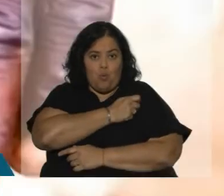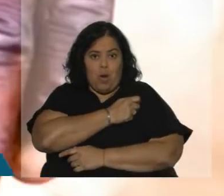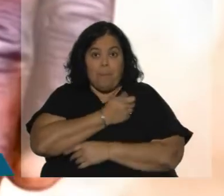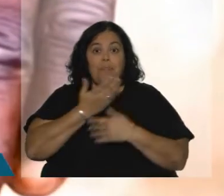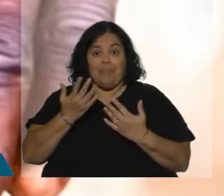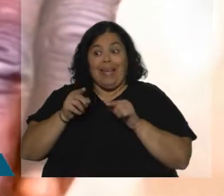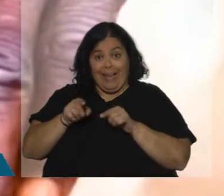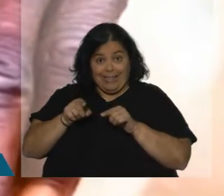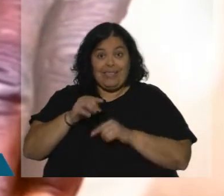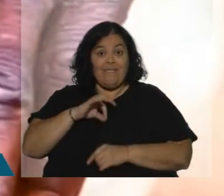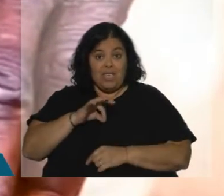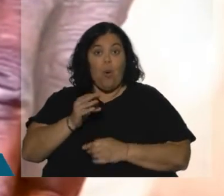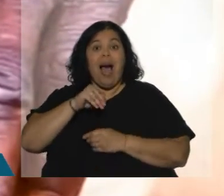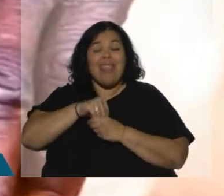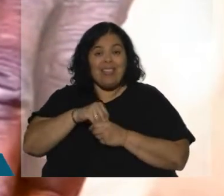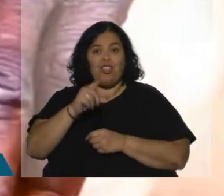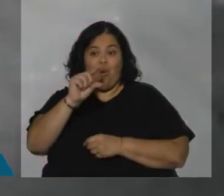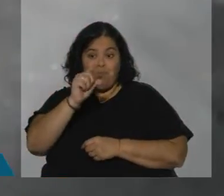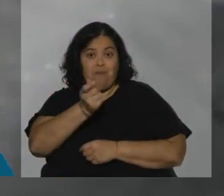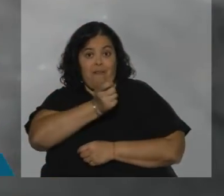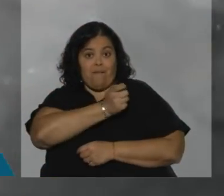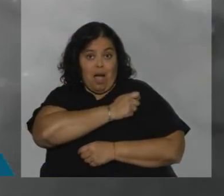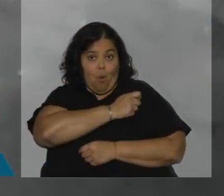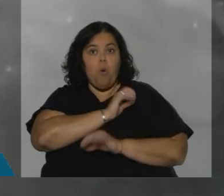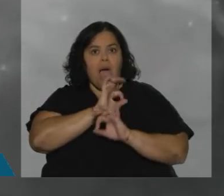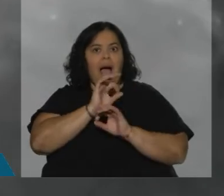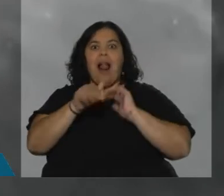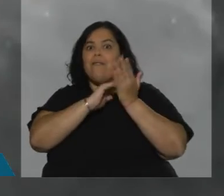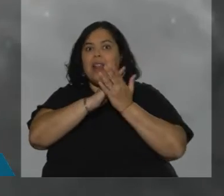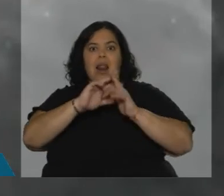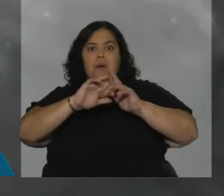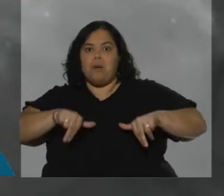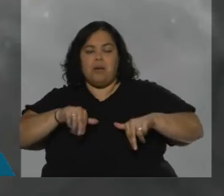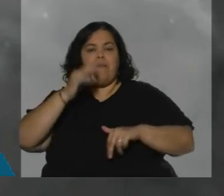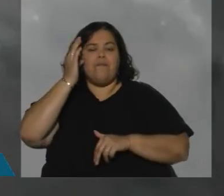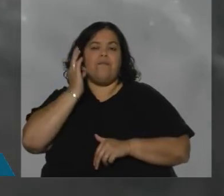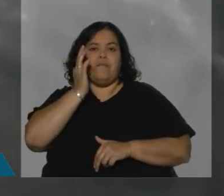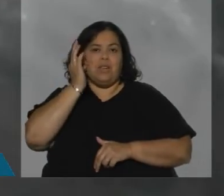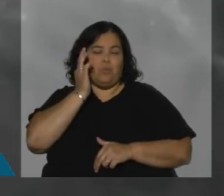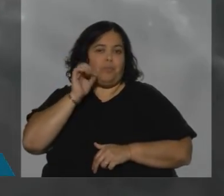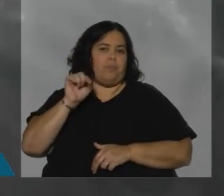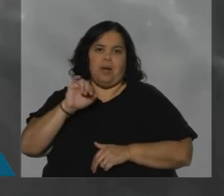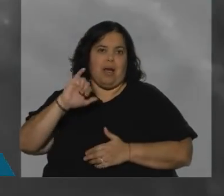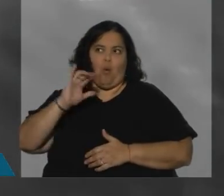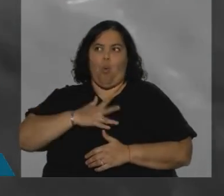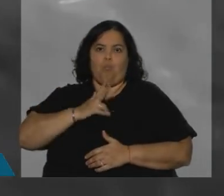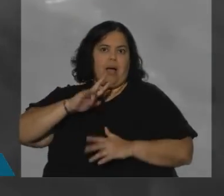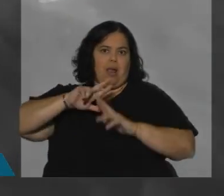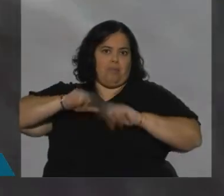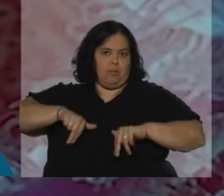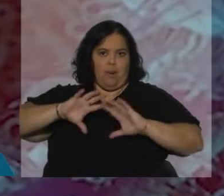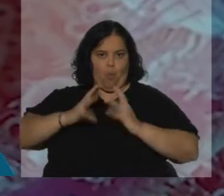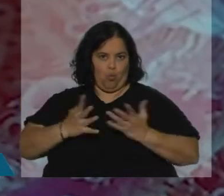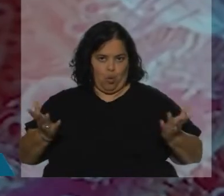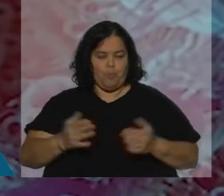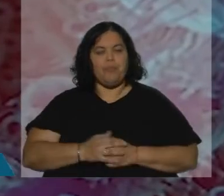que contienen las vacunas es el del virus que estuvo presente en la vacuna antivariólica y actualmente este